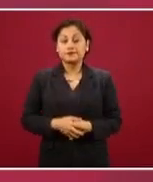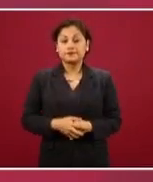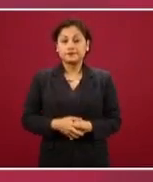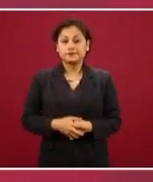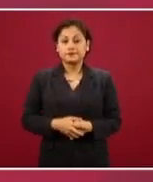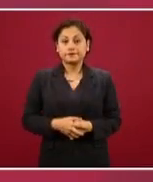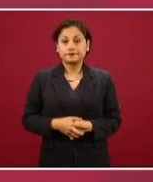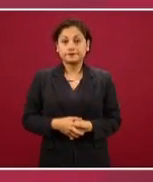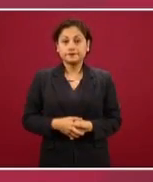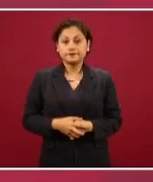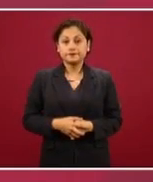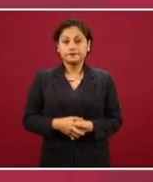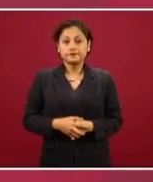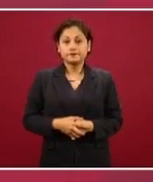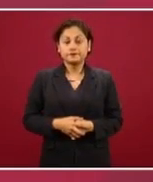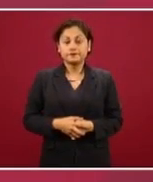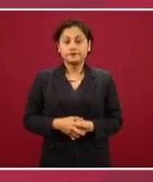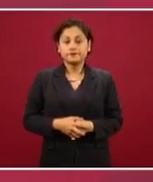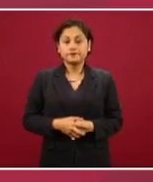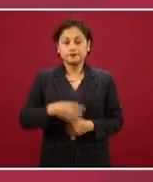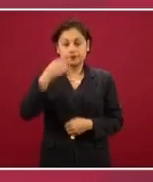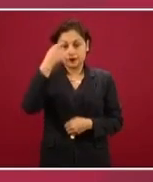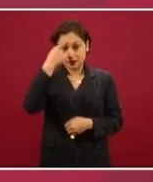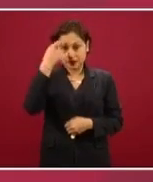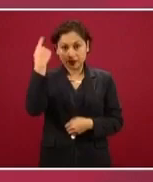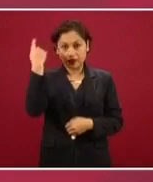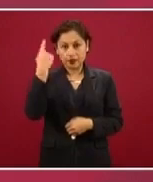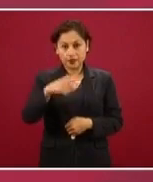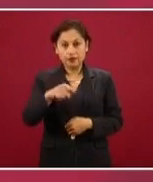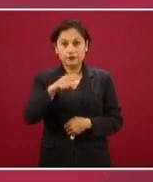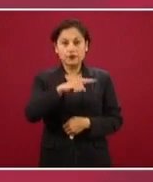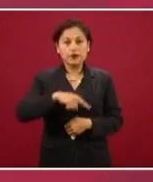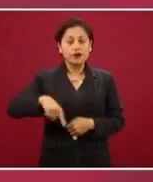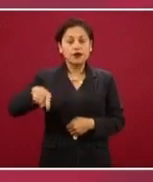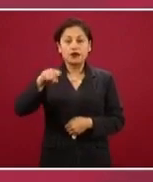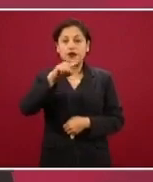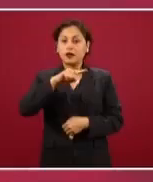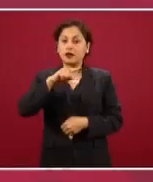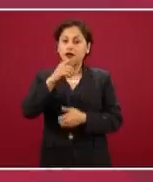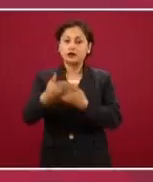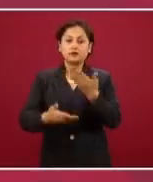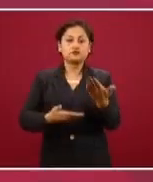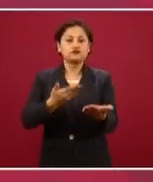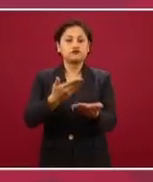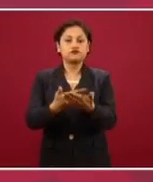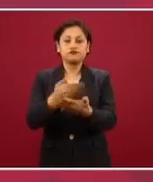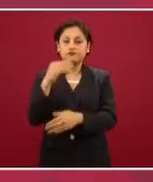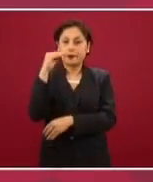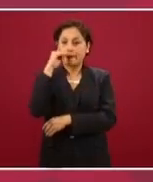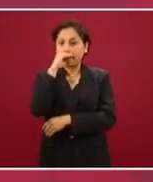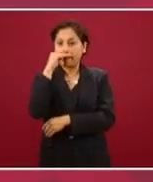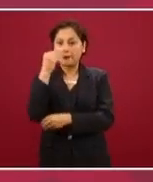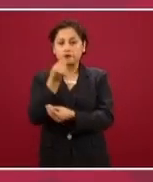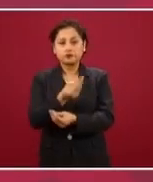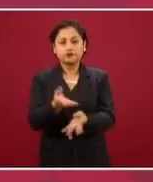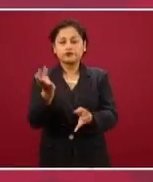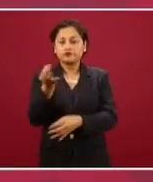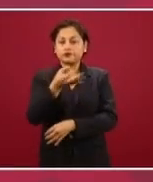el propósito de la gratuidad, atención médica y medicamentos